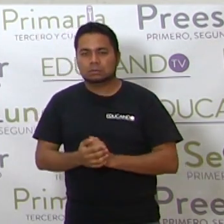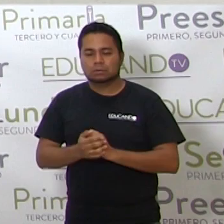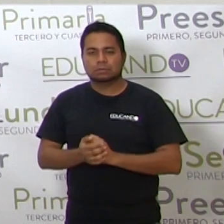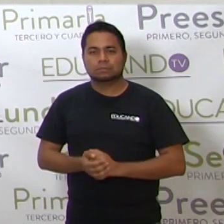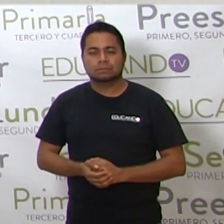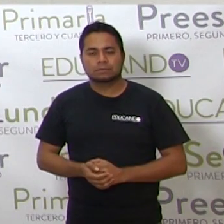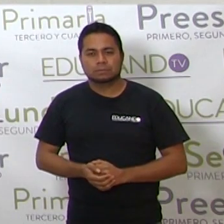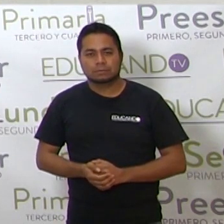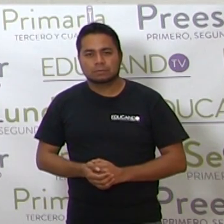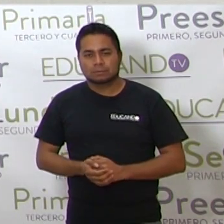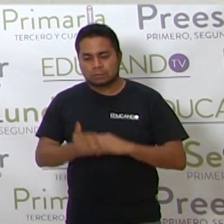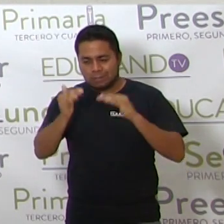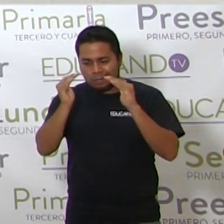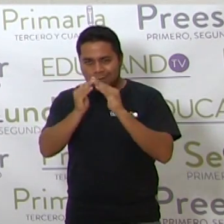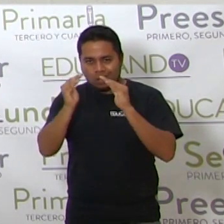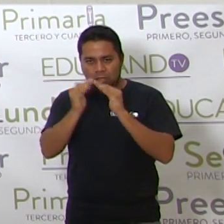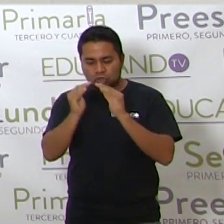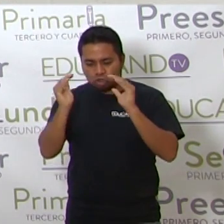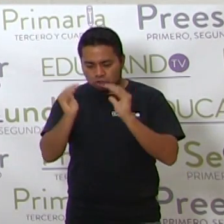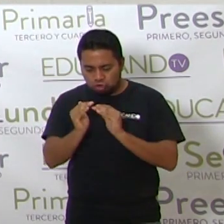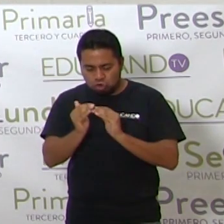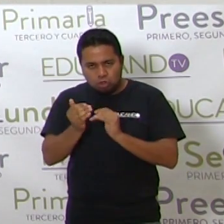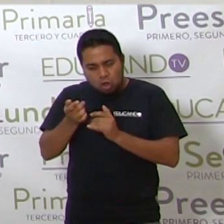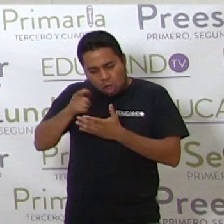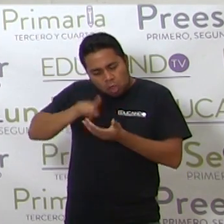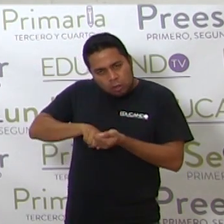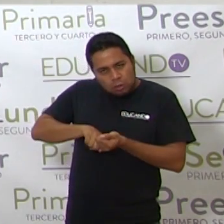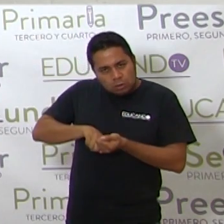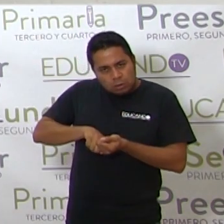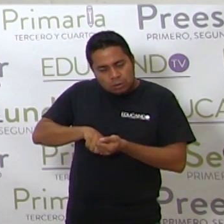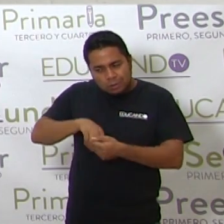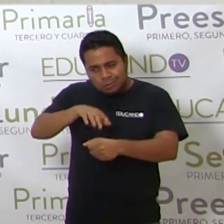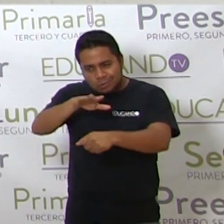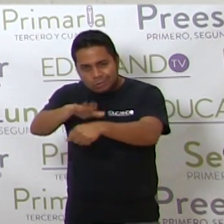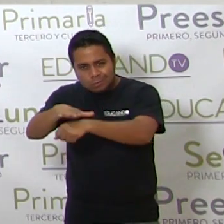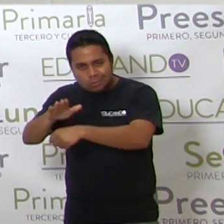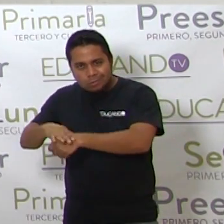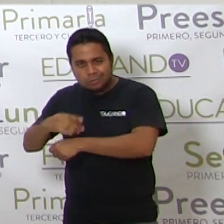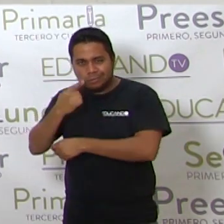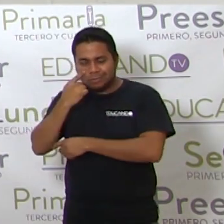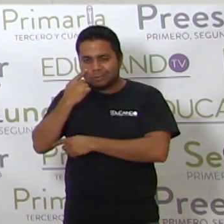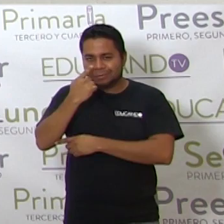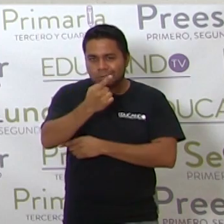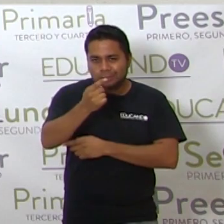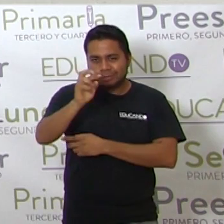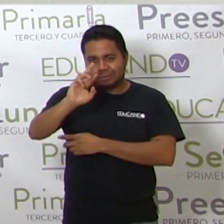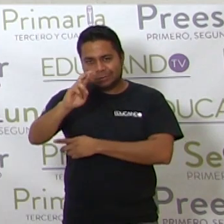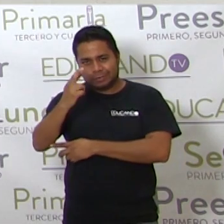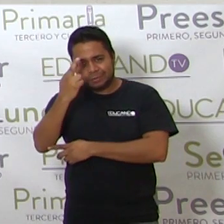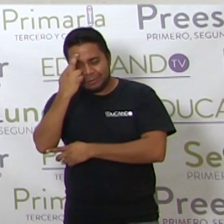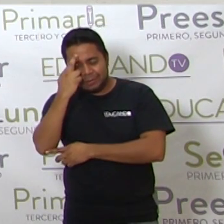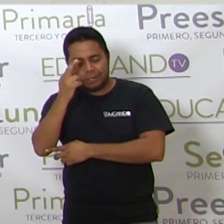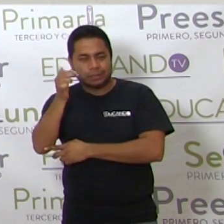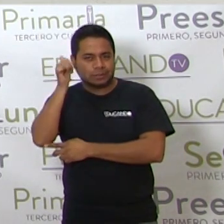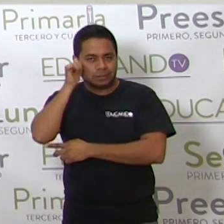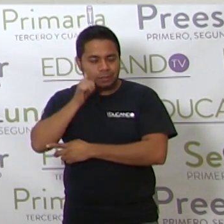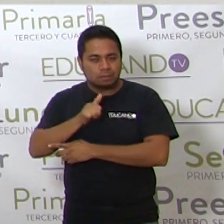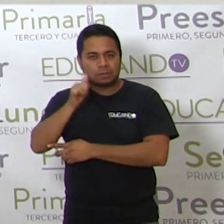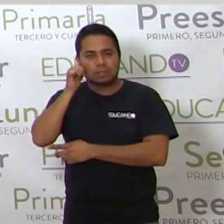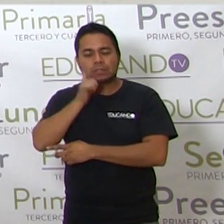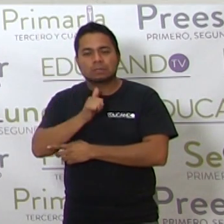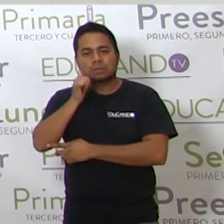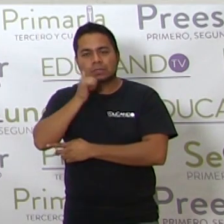una casa niños y niñas recuerden siempre indispensable leer